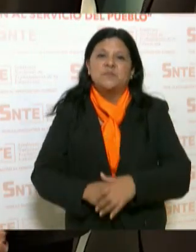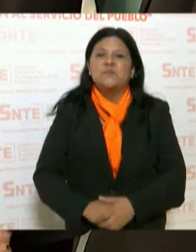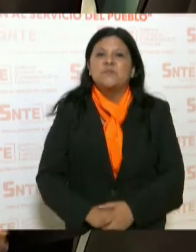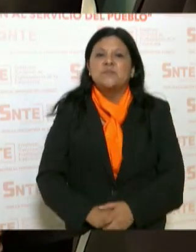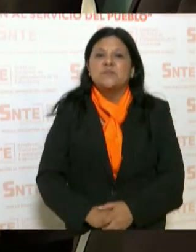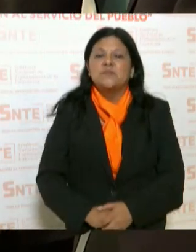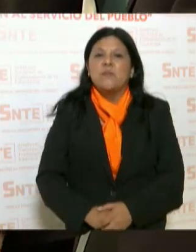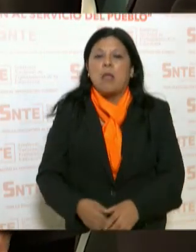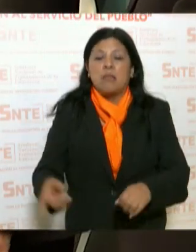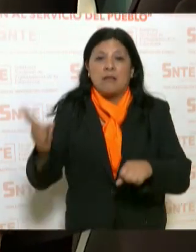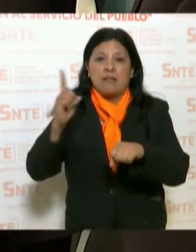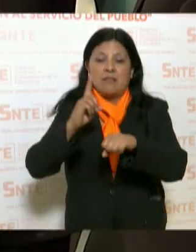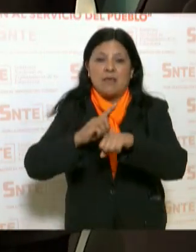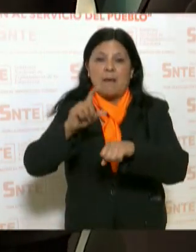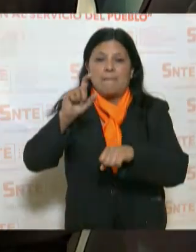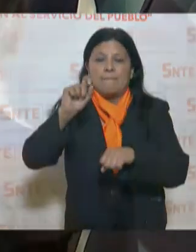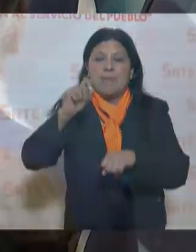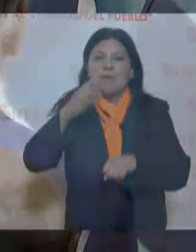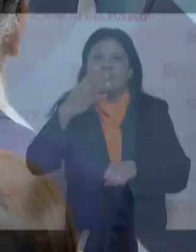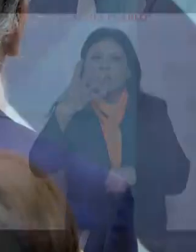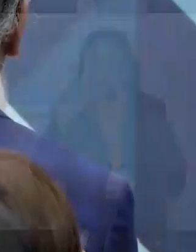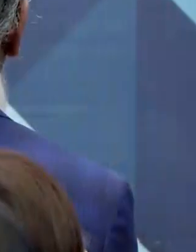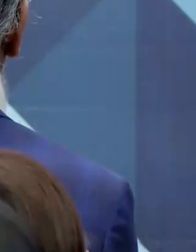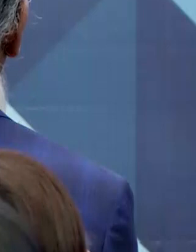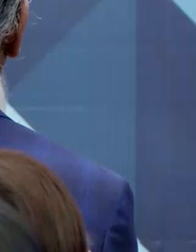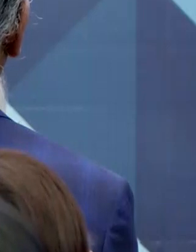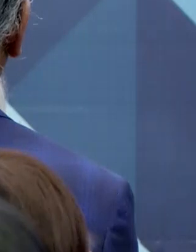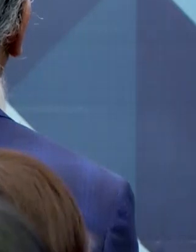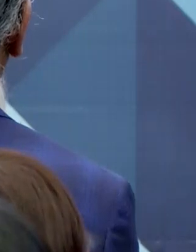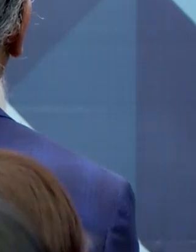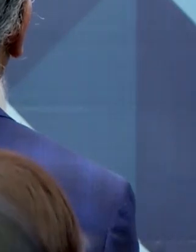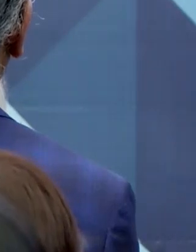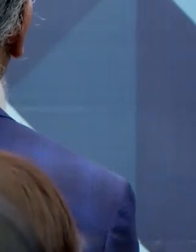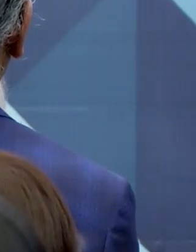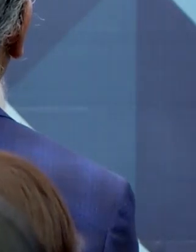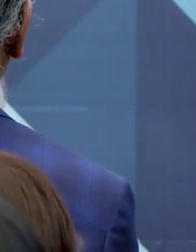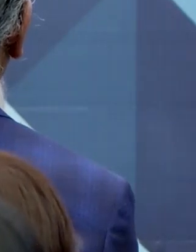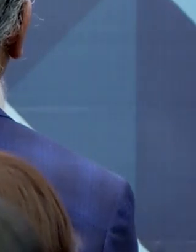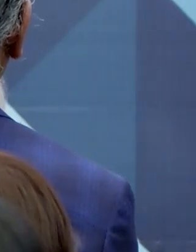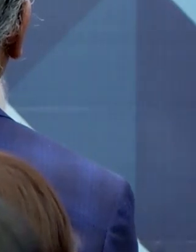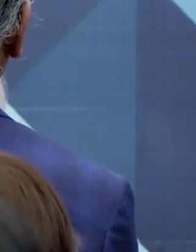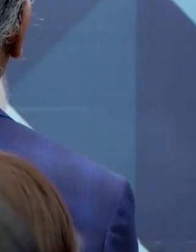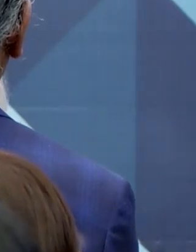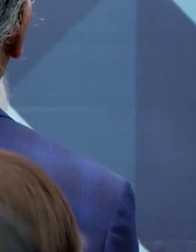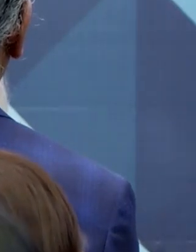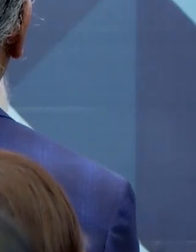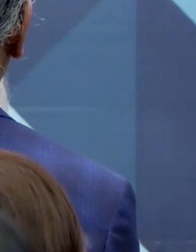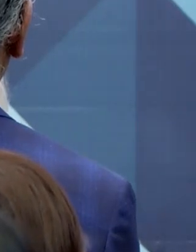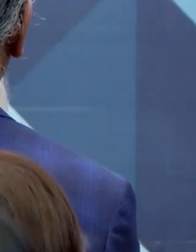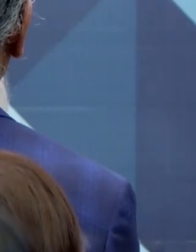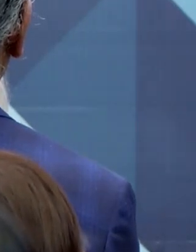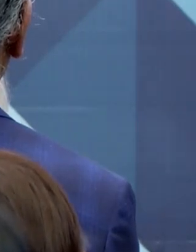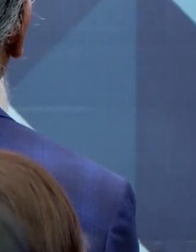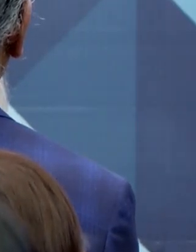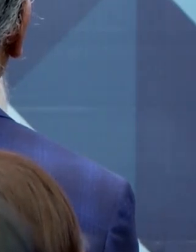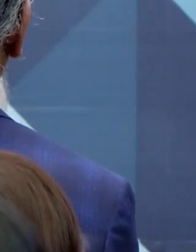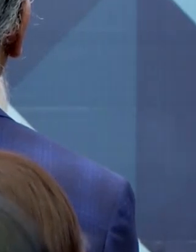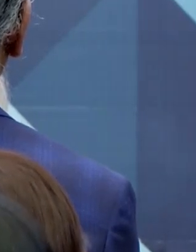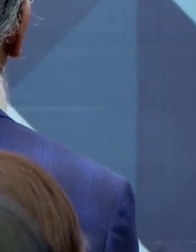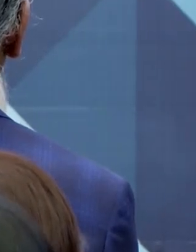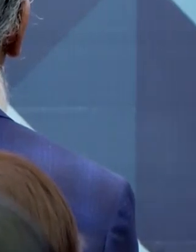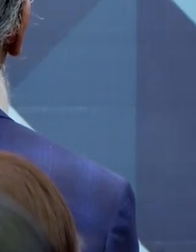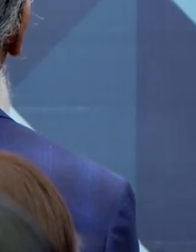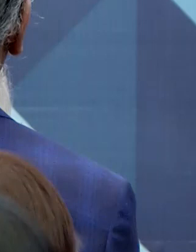del día 24 de octubre de 2023, Día de las Naciones